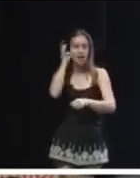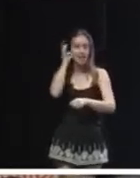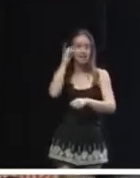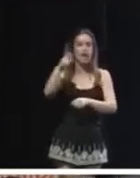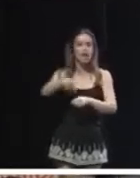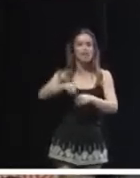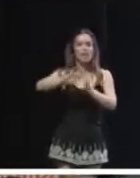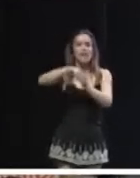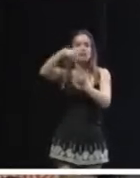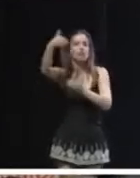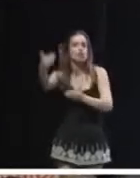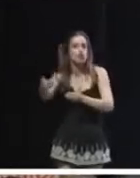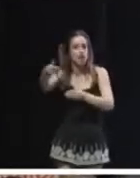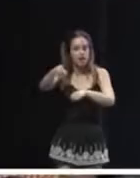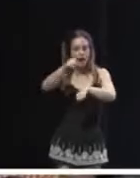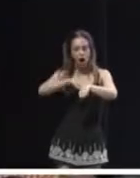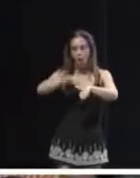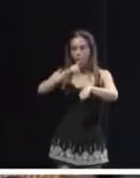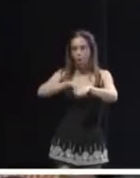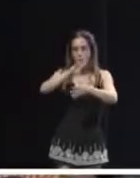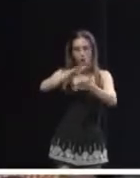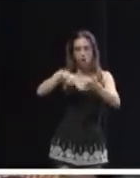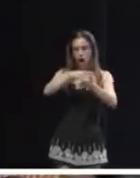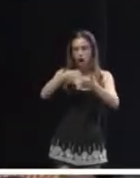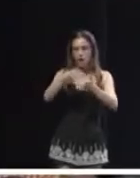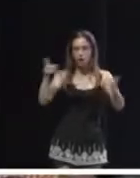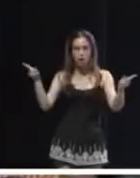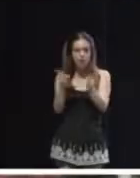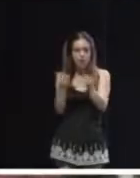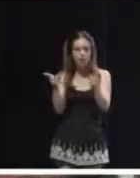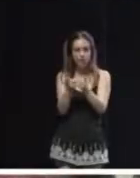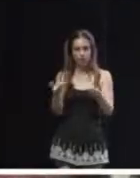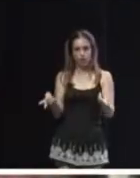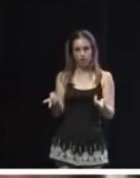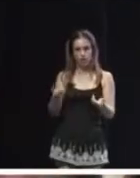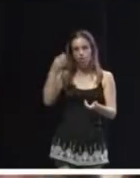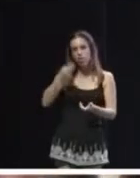o en condiciones imposibles. Pero mirad,